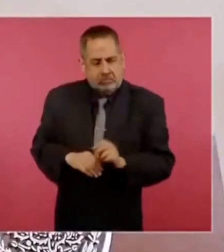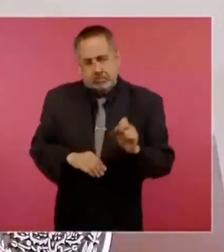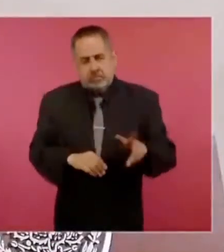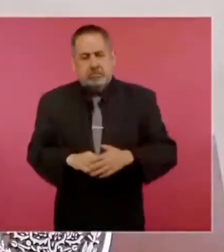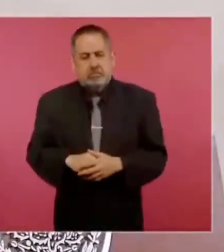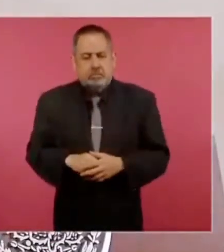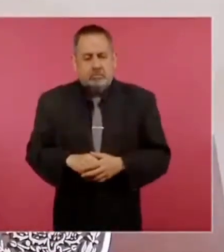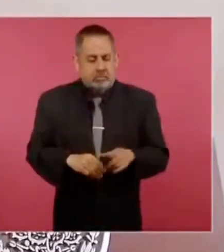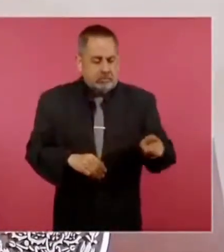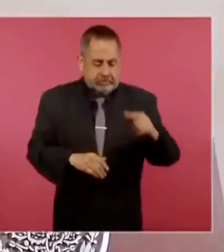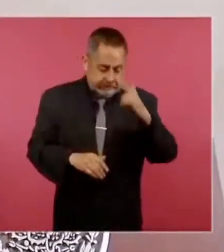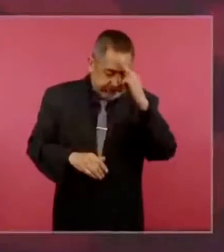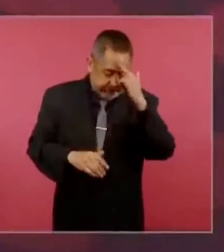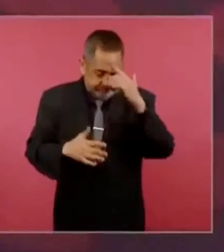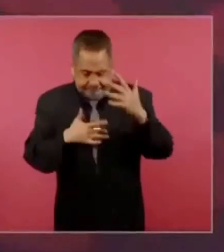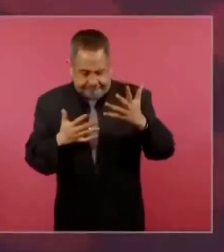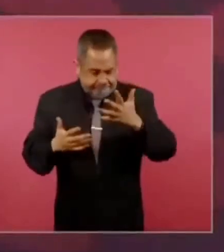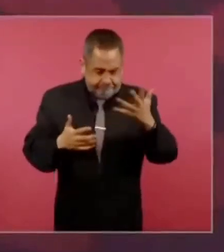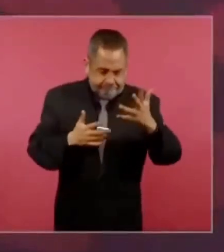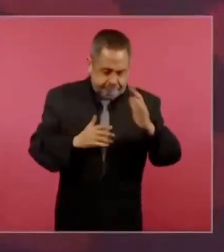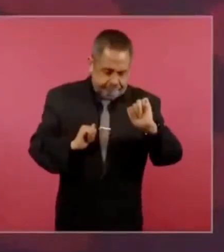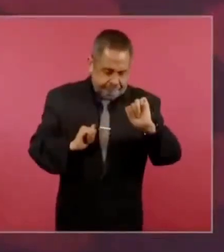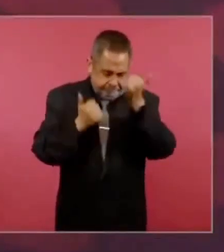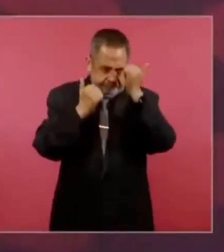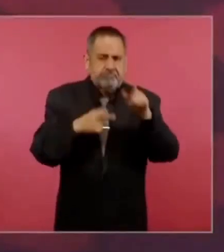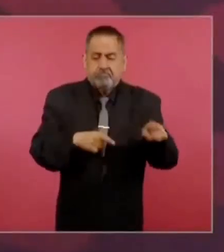Era un acto de